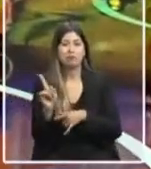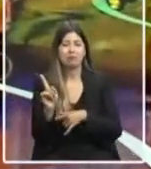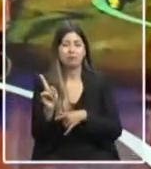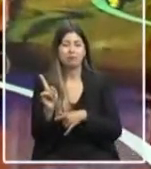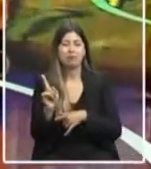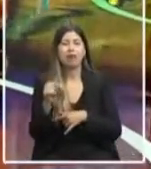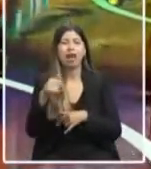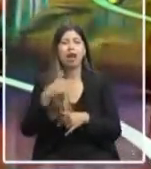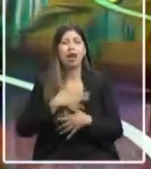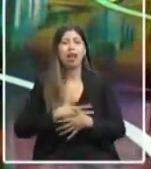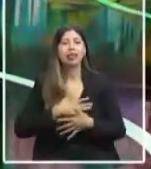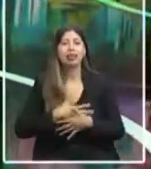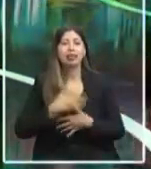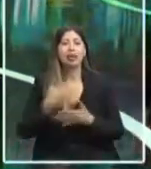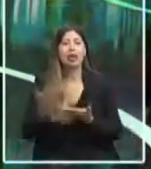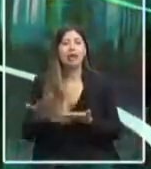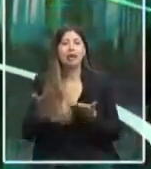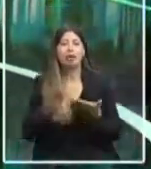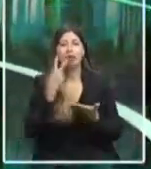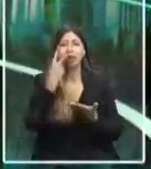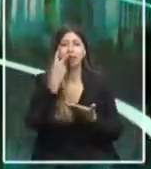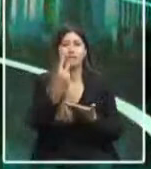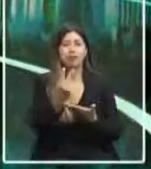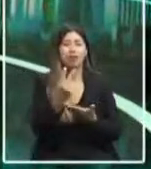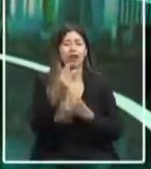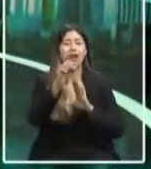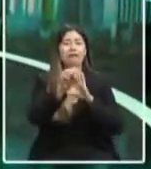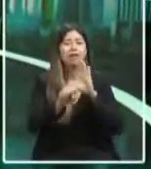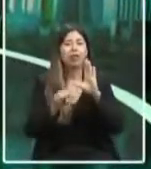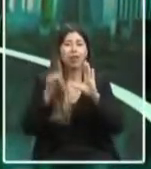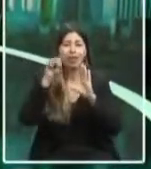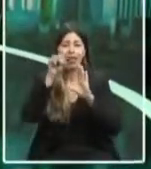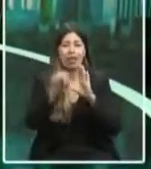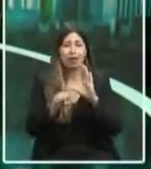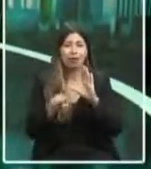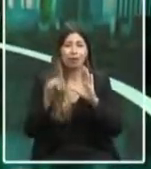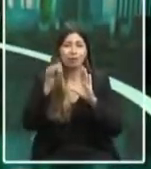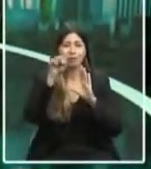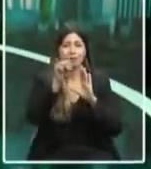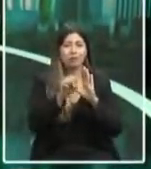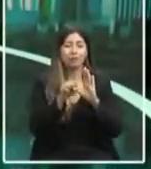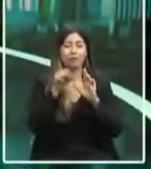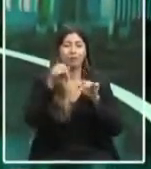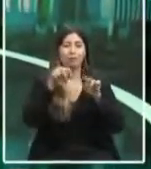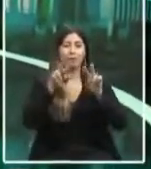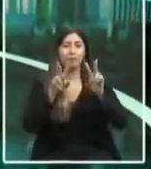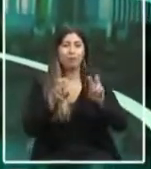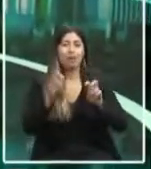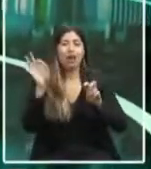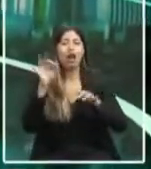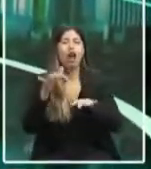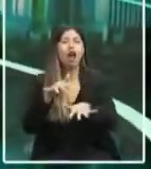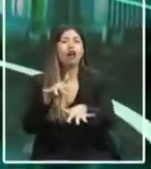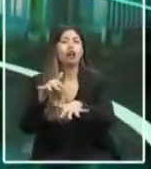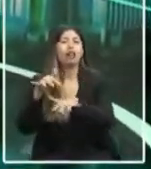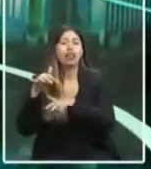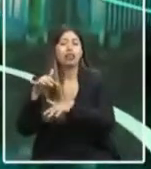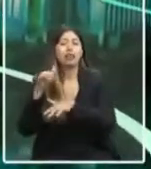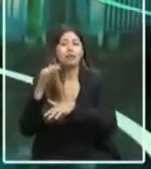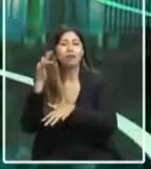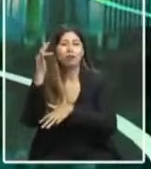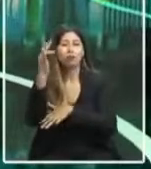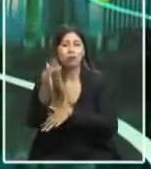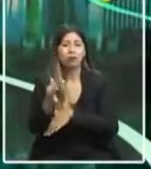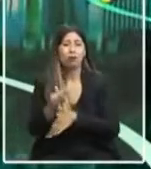ahora los quiero invitar a revisar un video dentro del marco de este Congreso Futuro